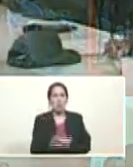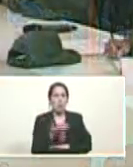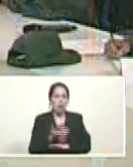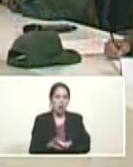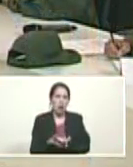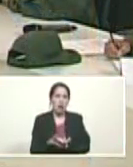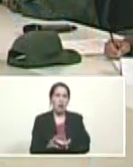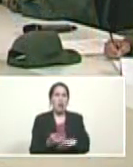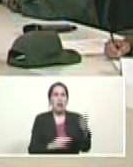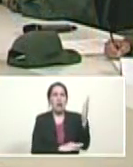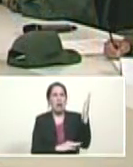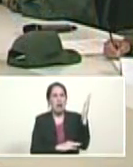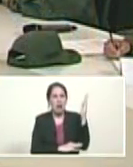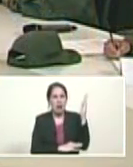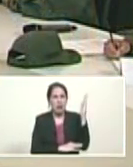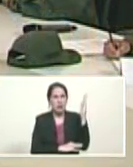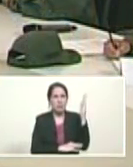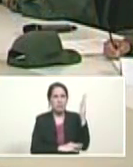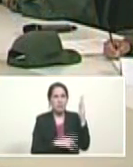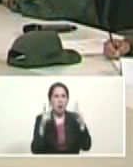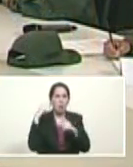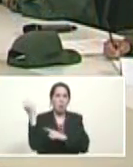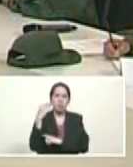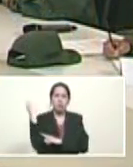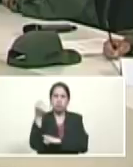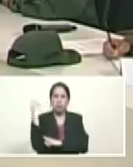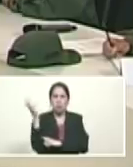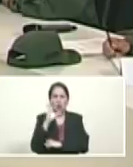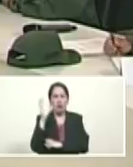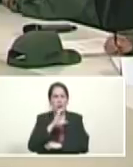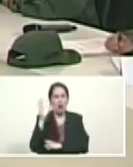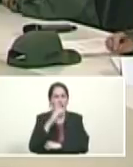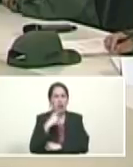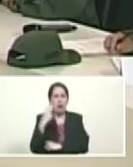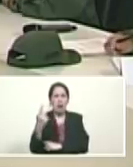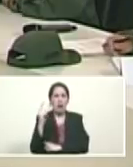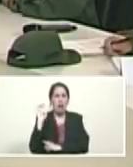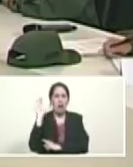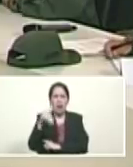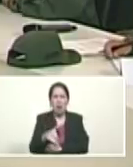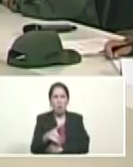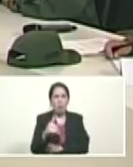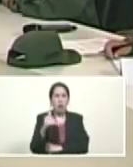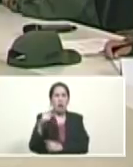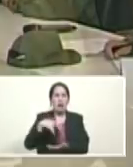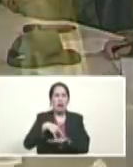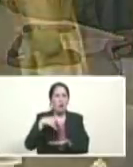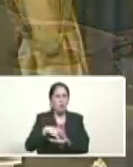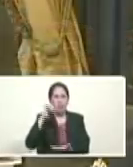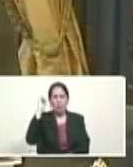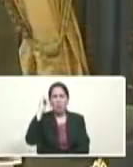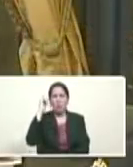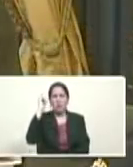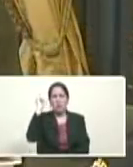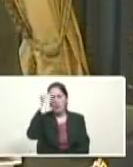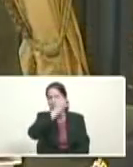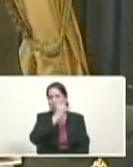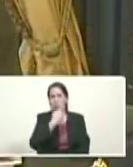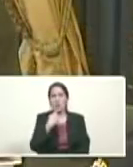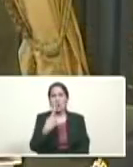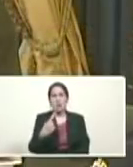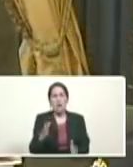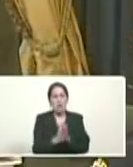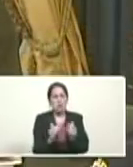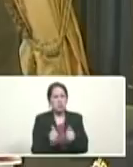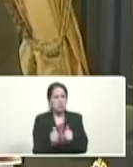en lara en apuré en caracas en aragua en carabobo y yaracuy en anzoátegui en